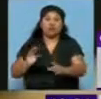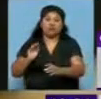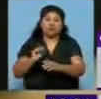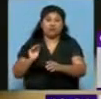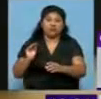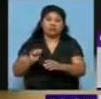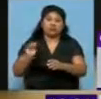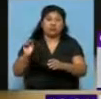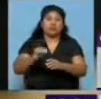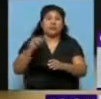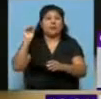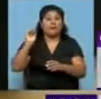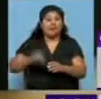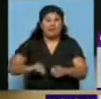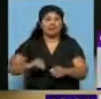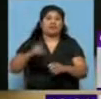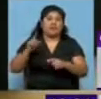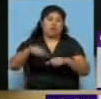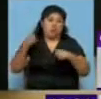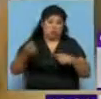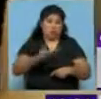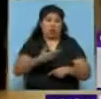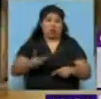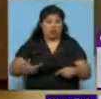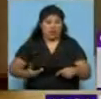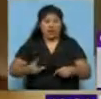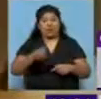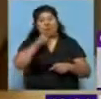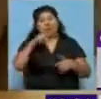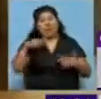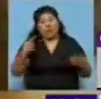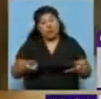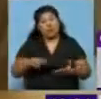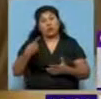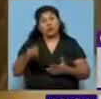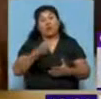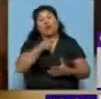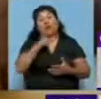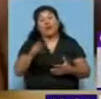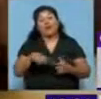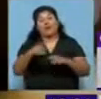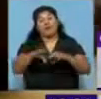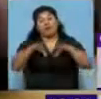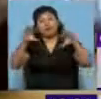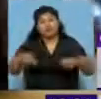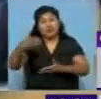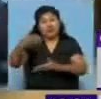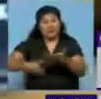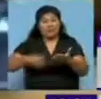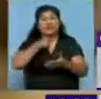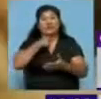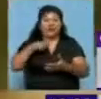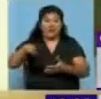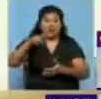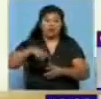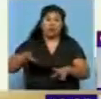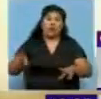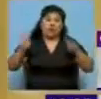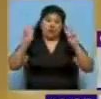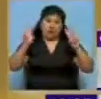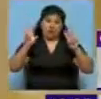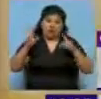otros gobernadores, hay más gobernadores que se suman a una alternativa en donde lo que están diciendo es queremos que el peronismo vuelva al